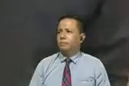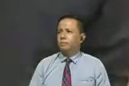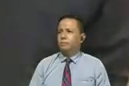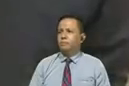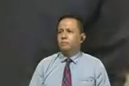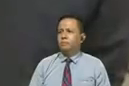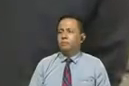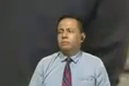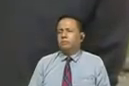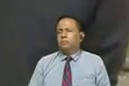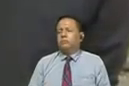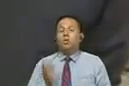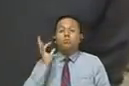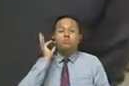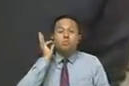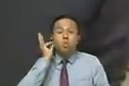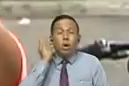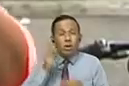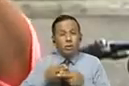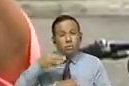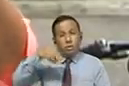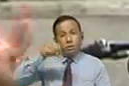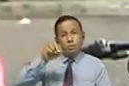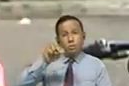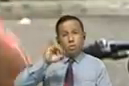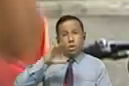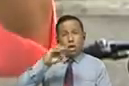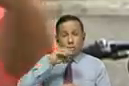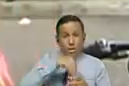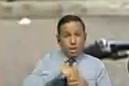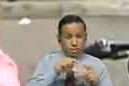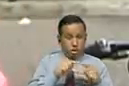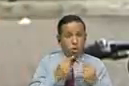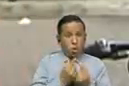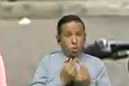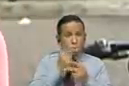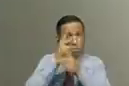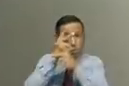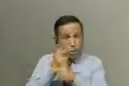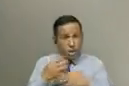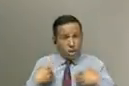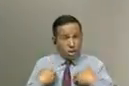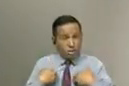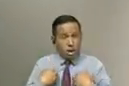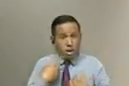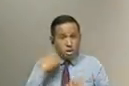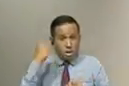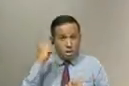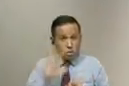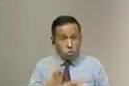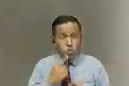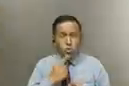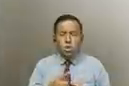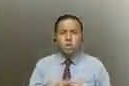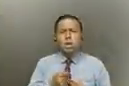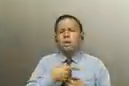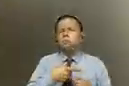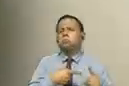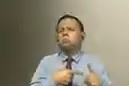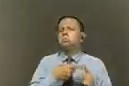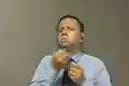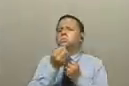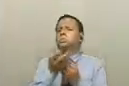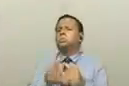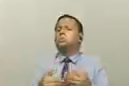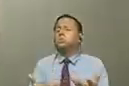Mónica Cabrera es parte de una de las agrupaciones que defienden los derechos de los animales. Nos da sus comentarios respecto a lo que